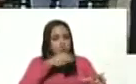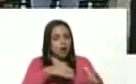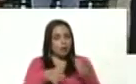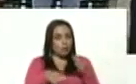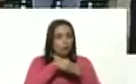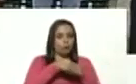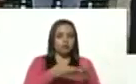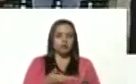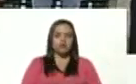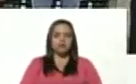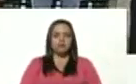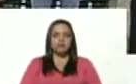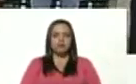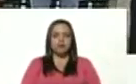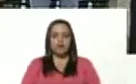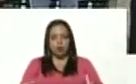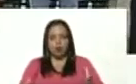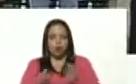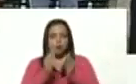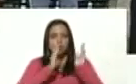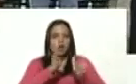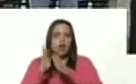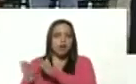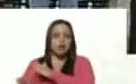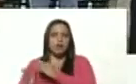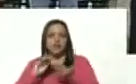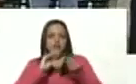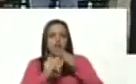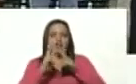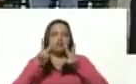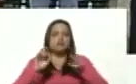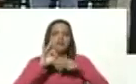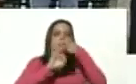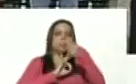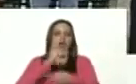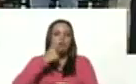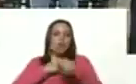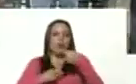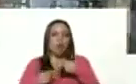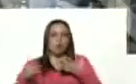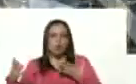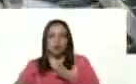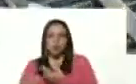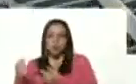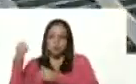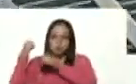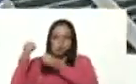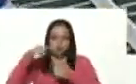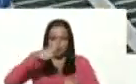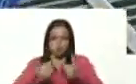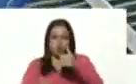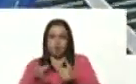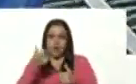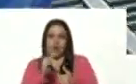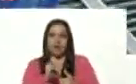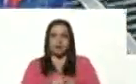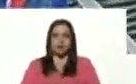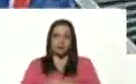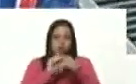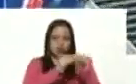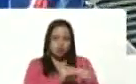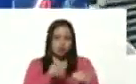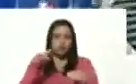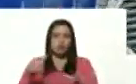centro logístico con Barrio Nuevo, Barrio Tricolor, con las maquinarias que vemos a nuestro fondo, el equipamiento de estas